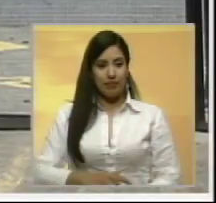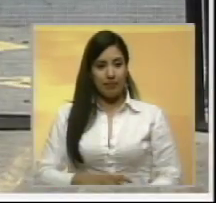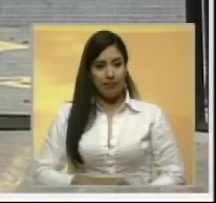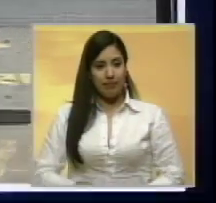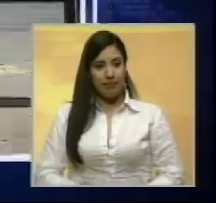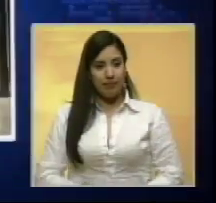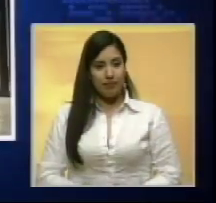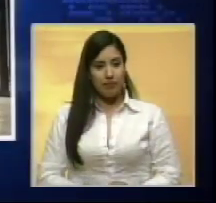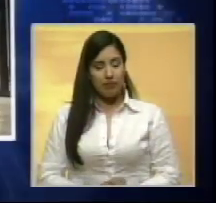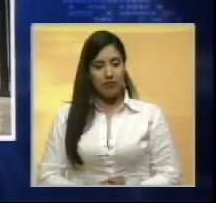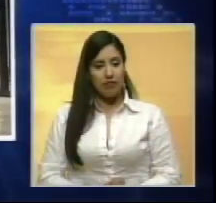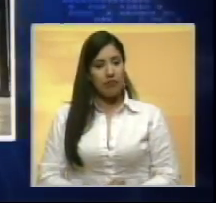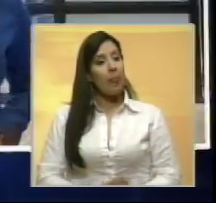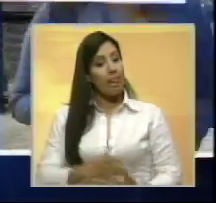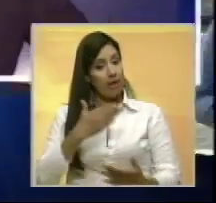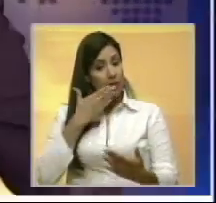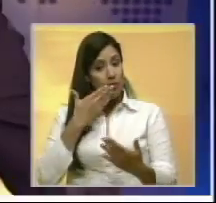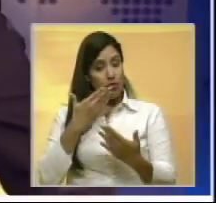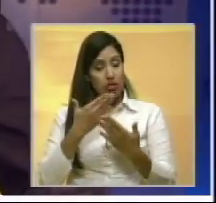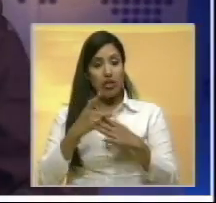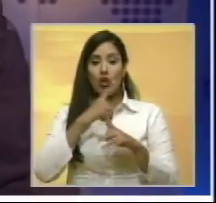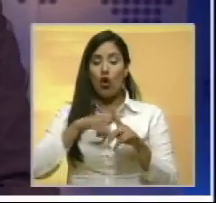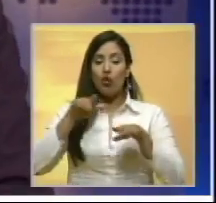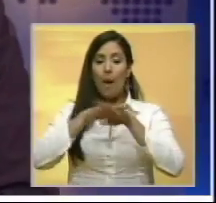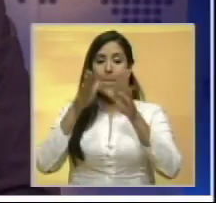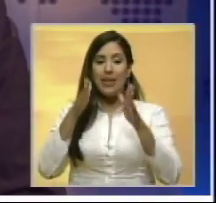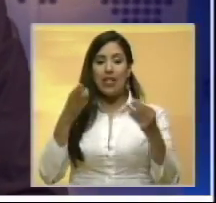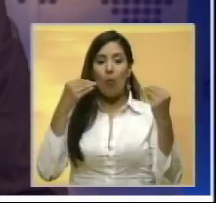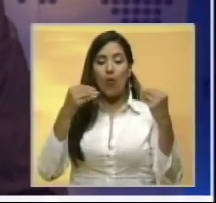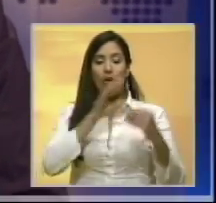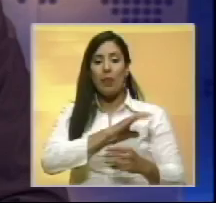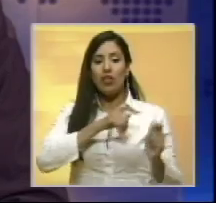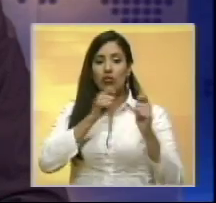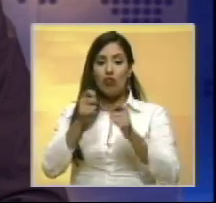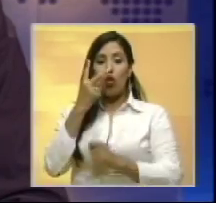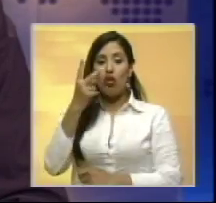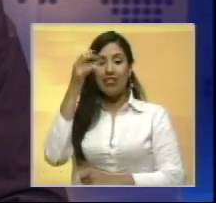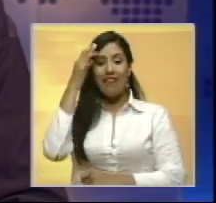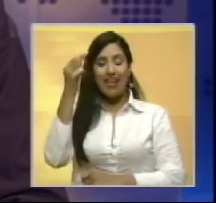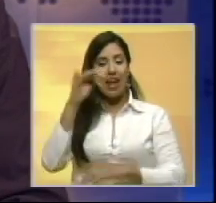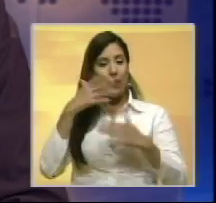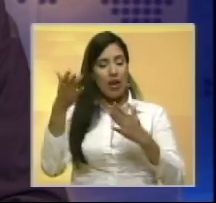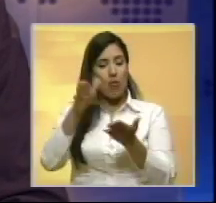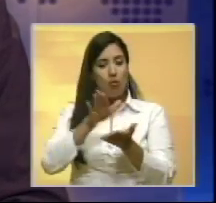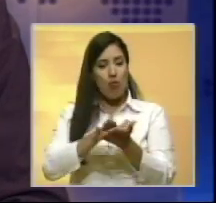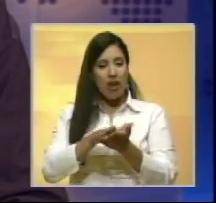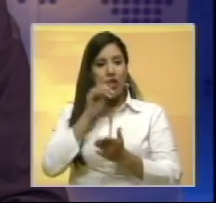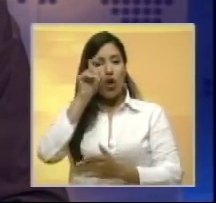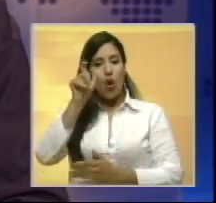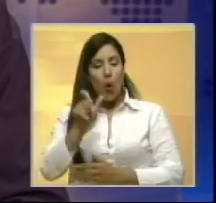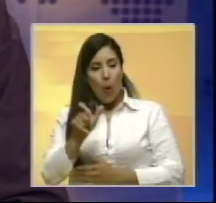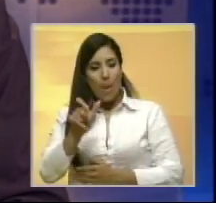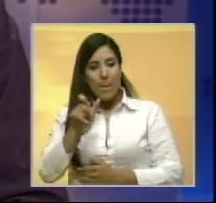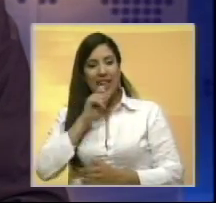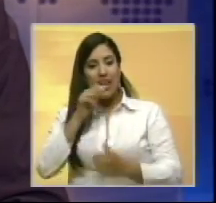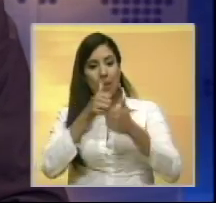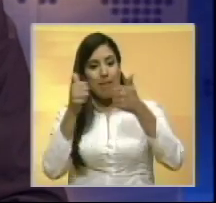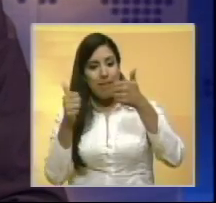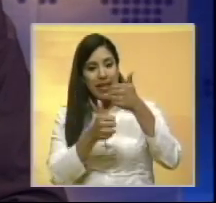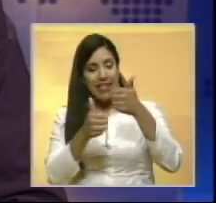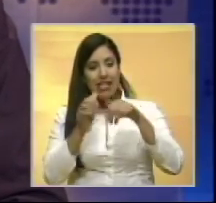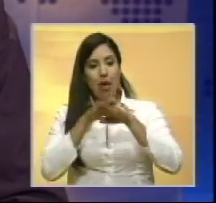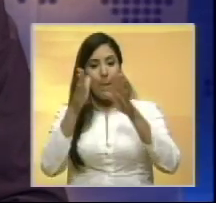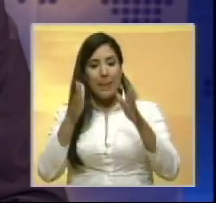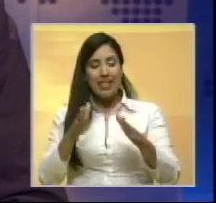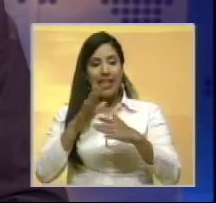Venevisión. Muchísimas gracias, Lirio. El Ministerio Público comisionó a 2 fiscales para investigar la muerte del consultor jurídico del Viceministerio de